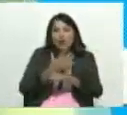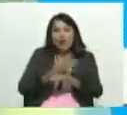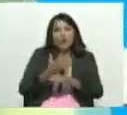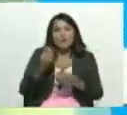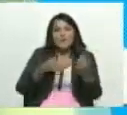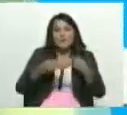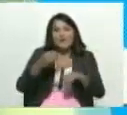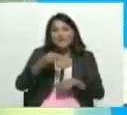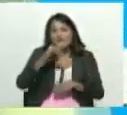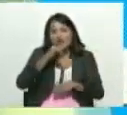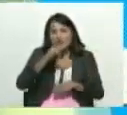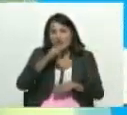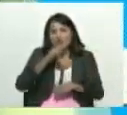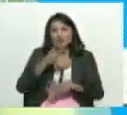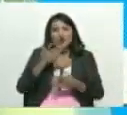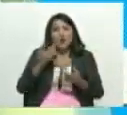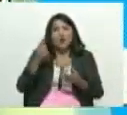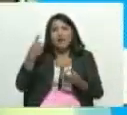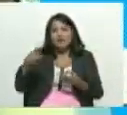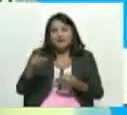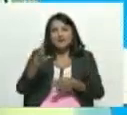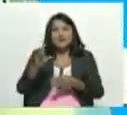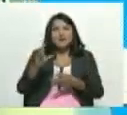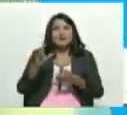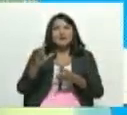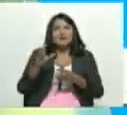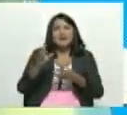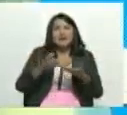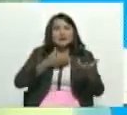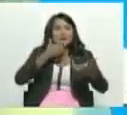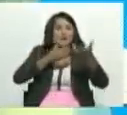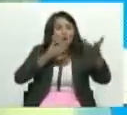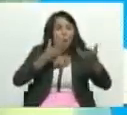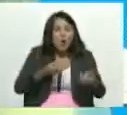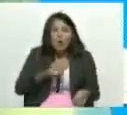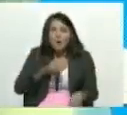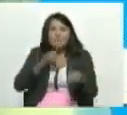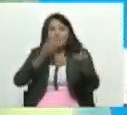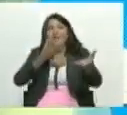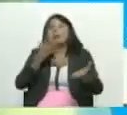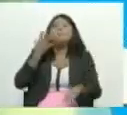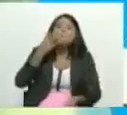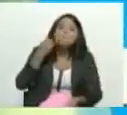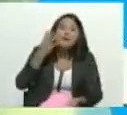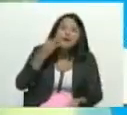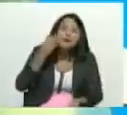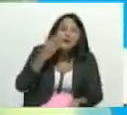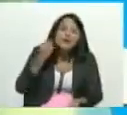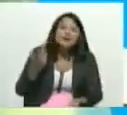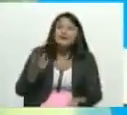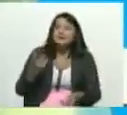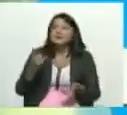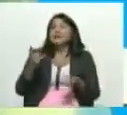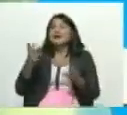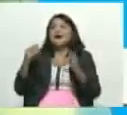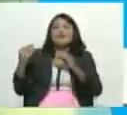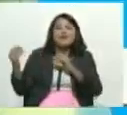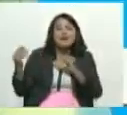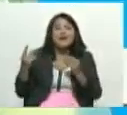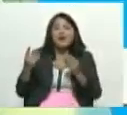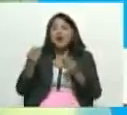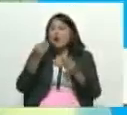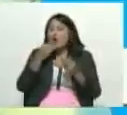donde se cantaba se contaban anécdotas se hablaba de historia se hablaba de comida se hablaba de la